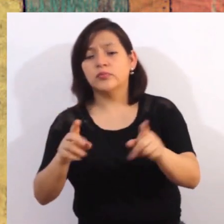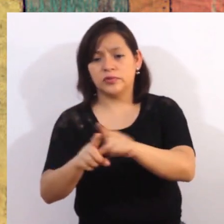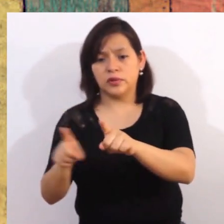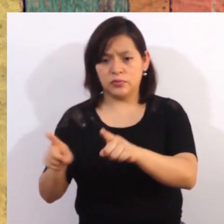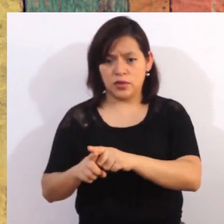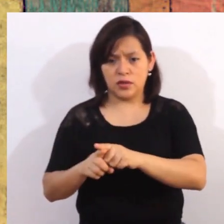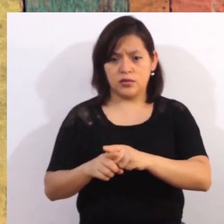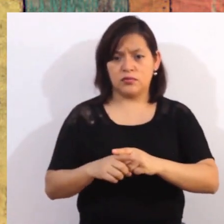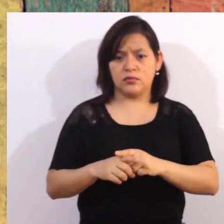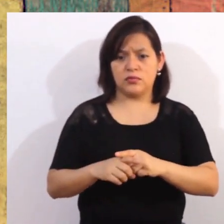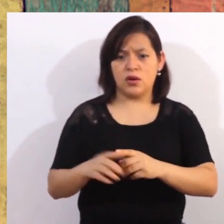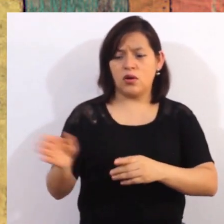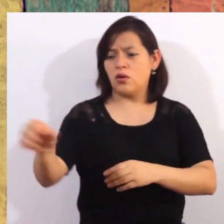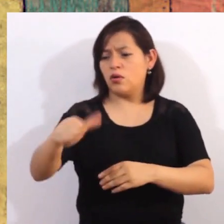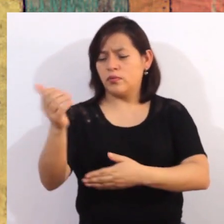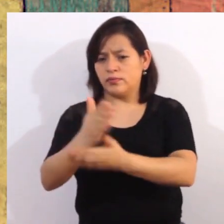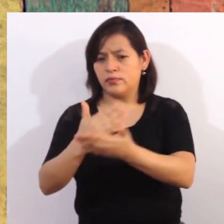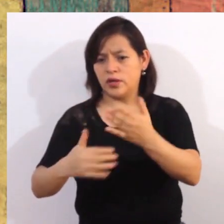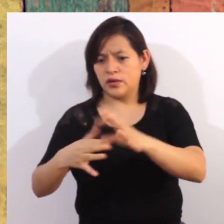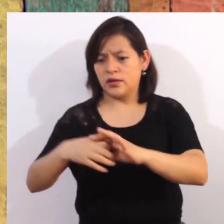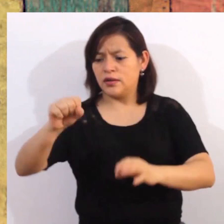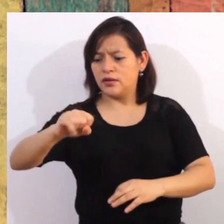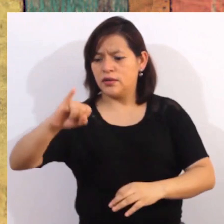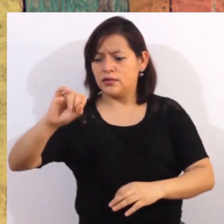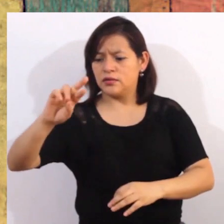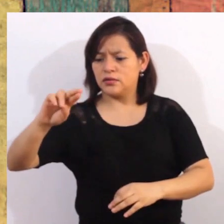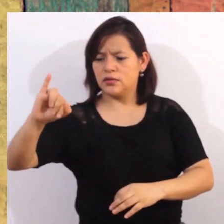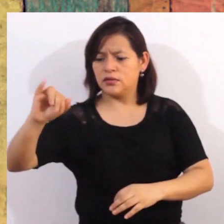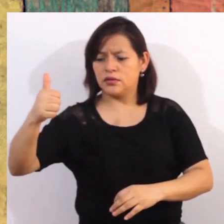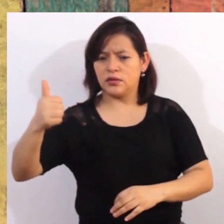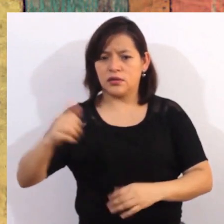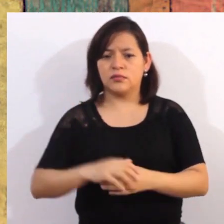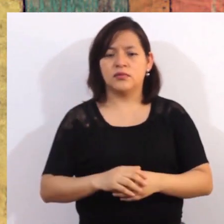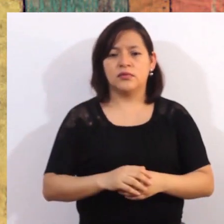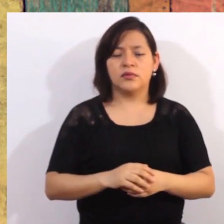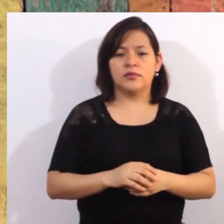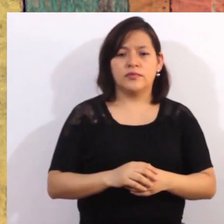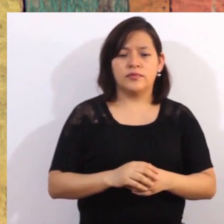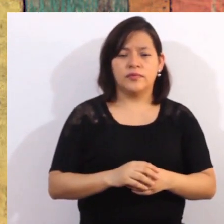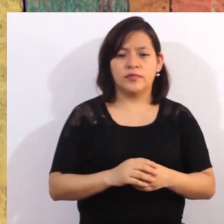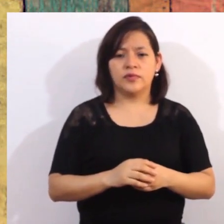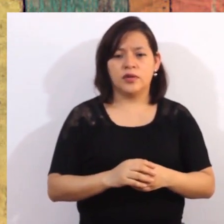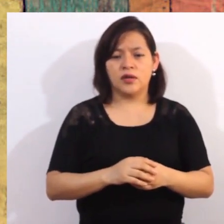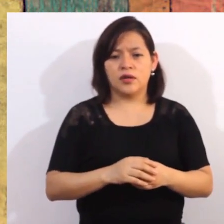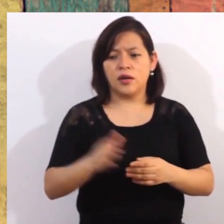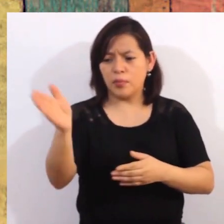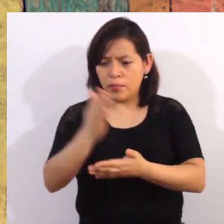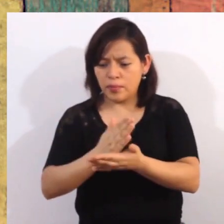otro de sus generales, se quedaría con el sector de Siria, de Babilonia, y allí también con